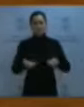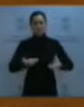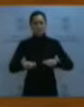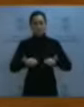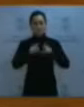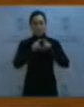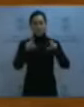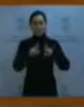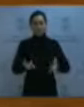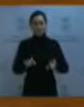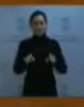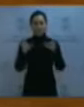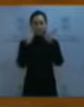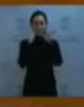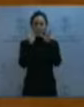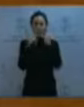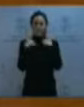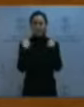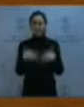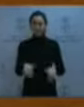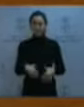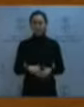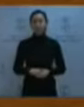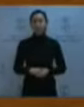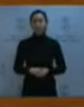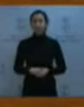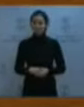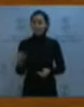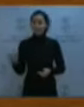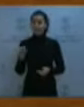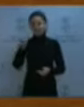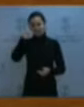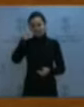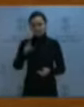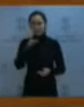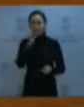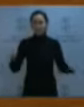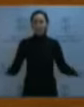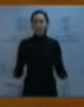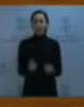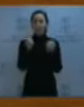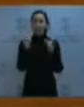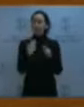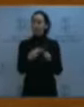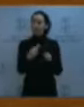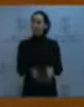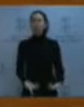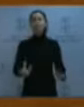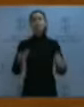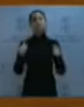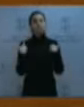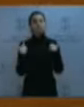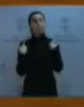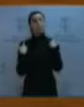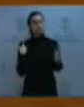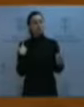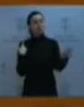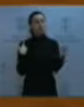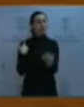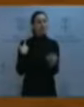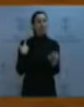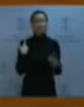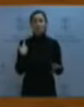empresas es desolador. Y eso hay que tenerlo en cuenta porque son actuaciones políticas, señora consejera. Es decir, o ponemos el acento